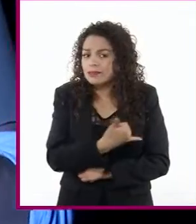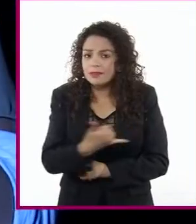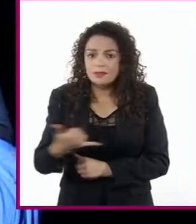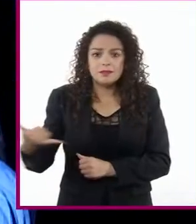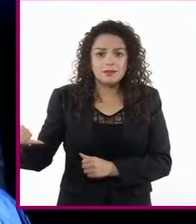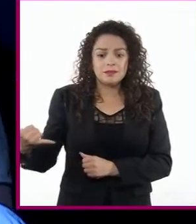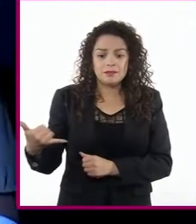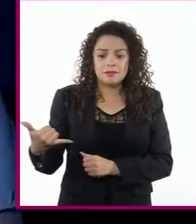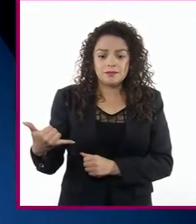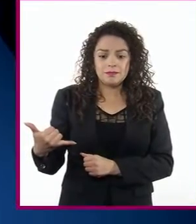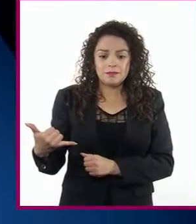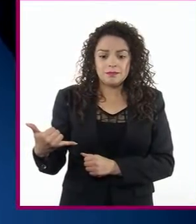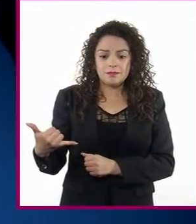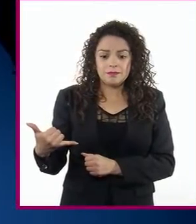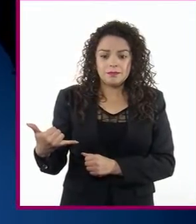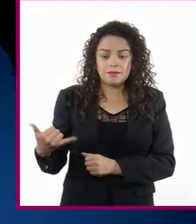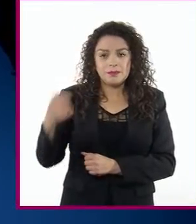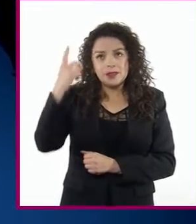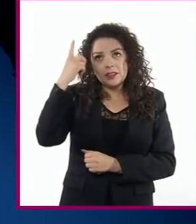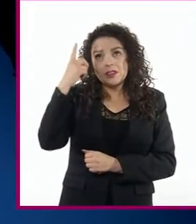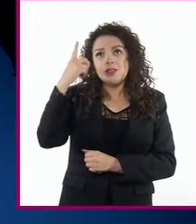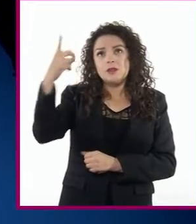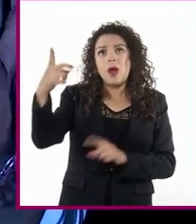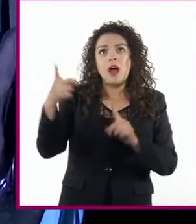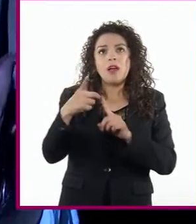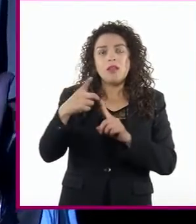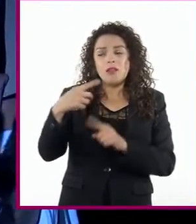Destino mío, ¿dónde me has hundido?